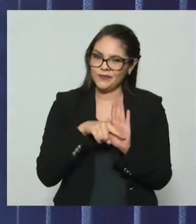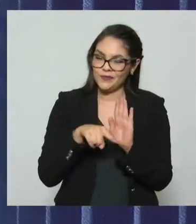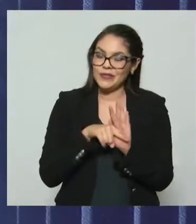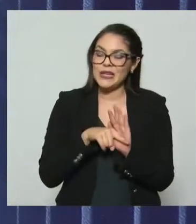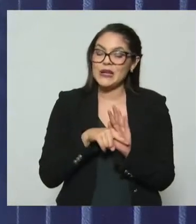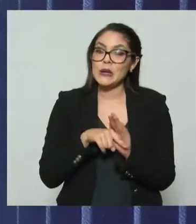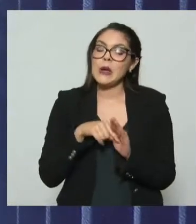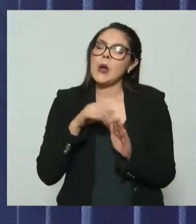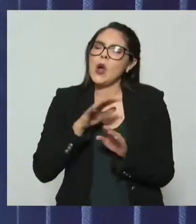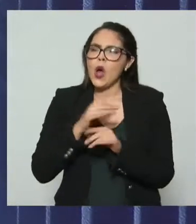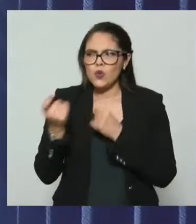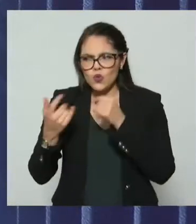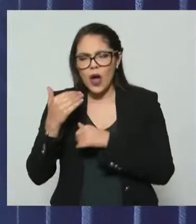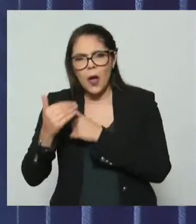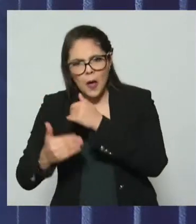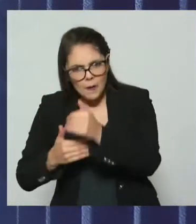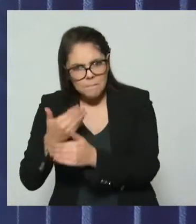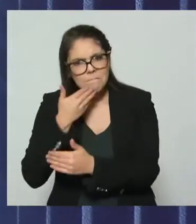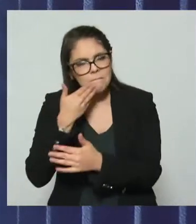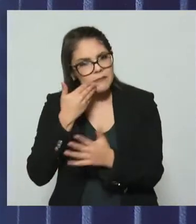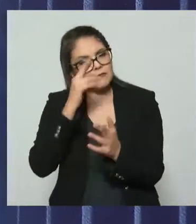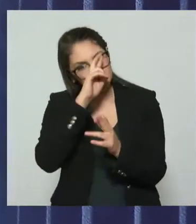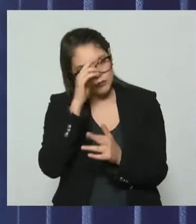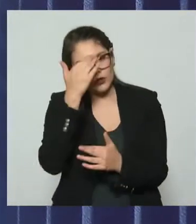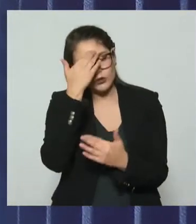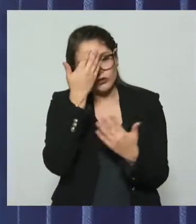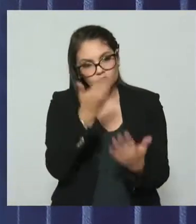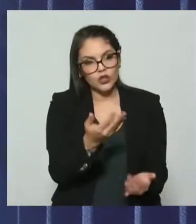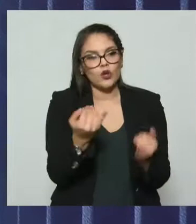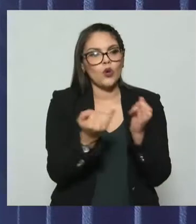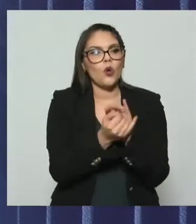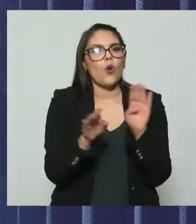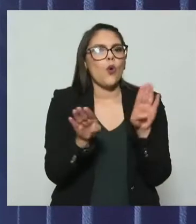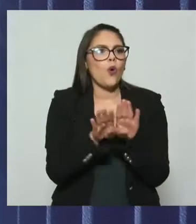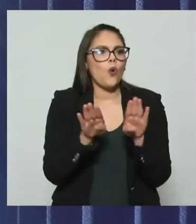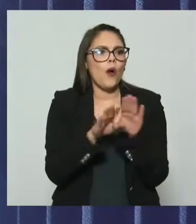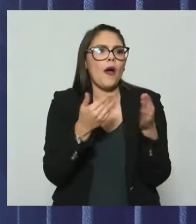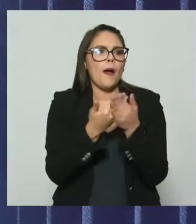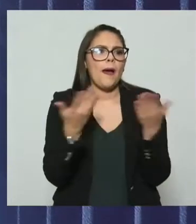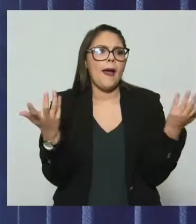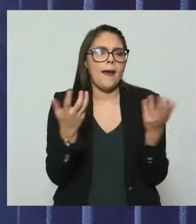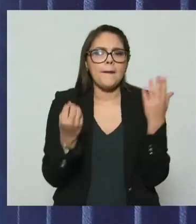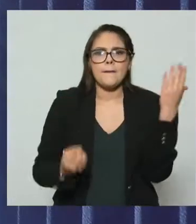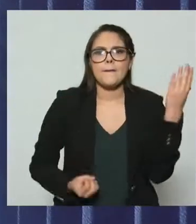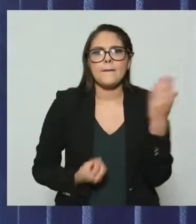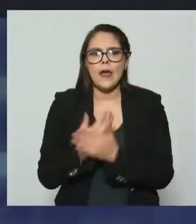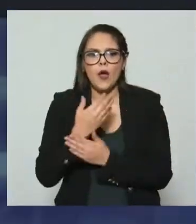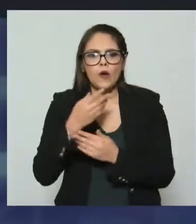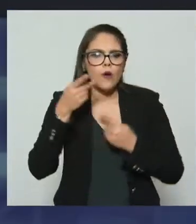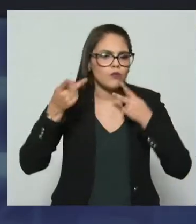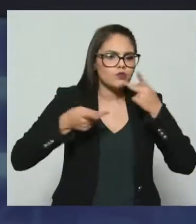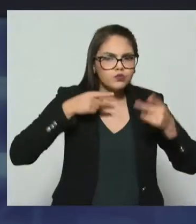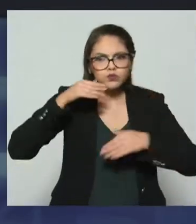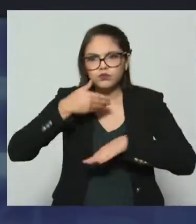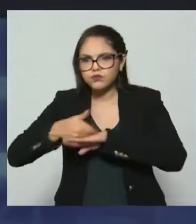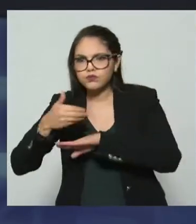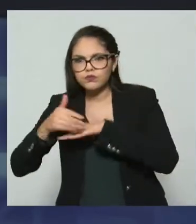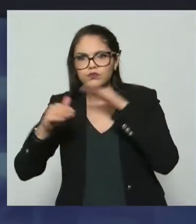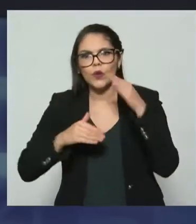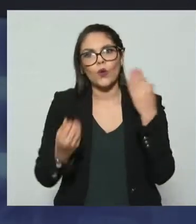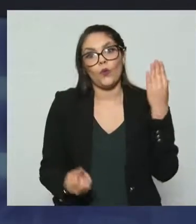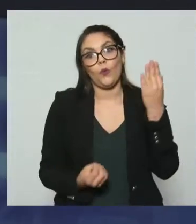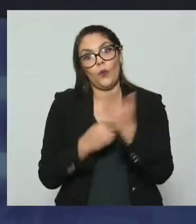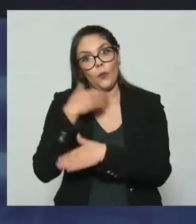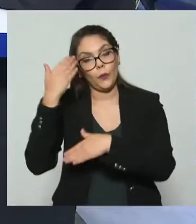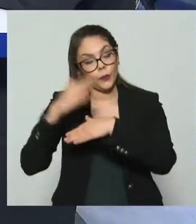pues hay que mencionarlos, hay que destacarlos. Sin duda ha sido cómo lograron crear el consenso para avanzar hacia la nueva